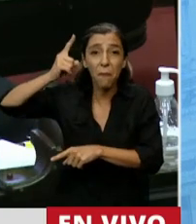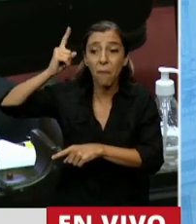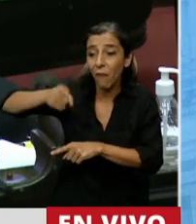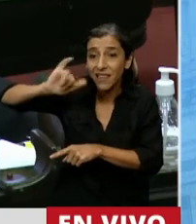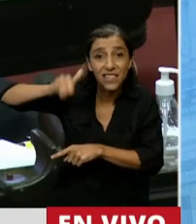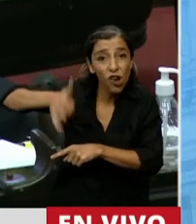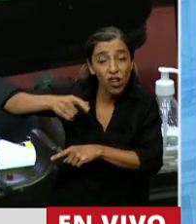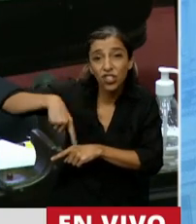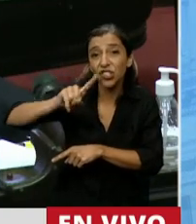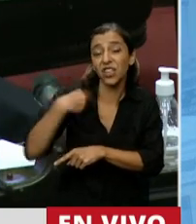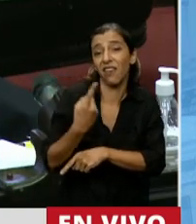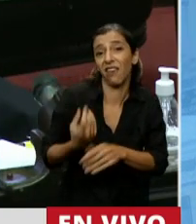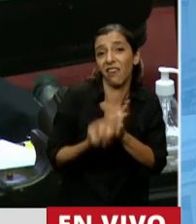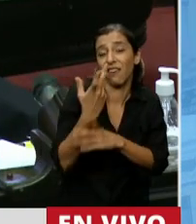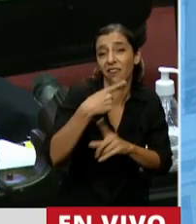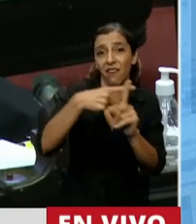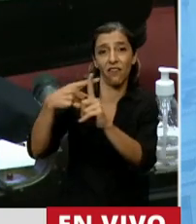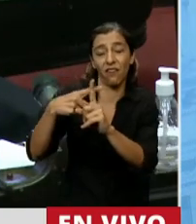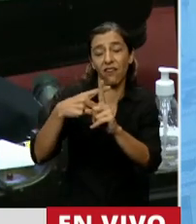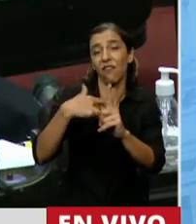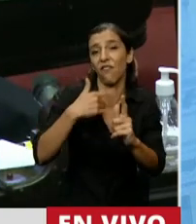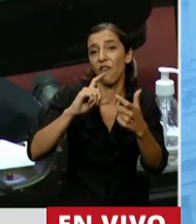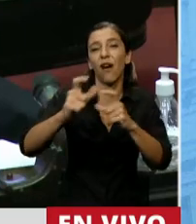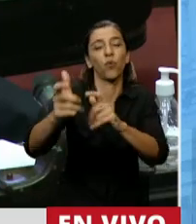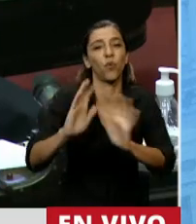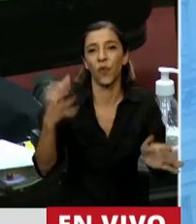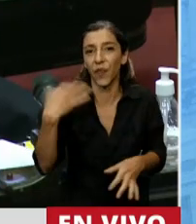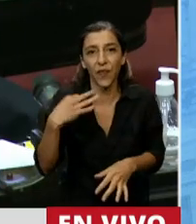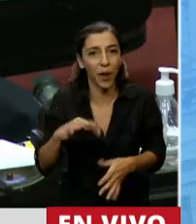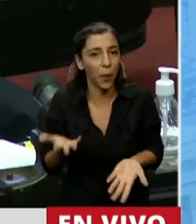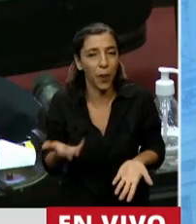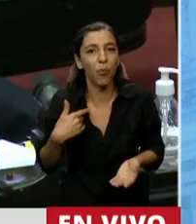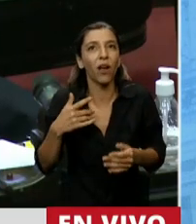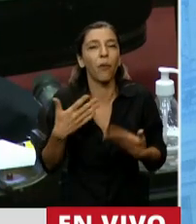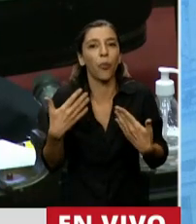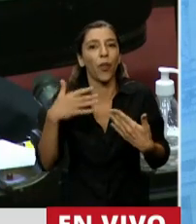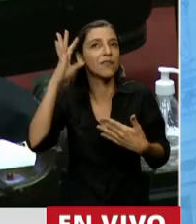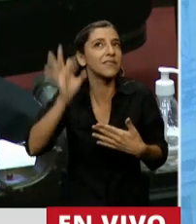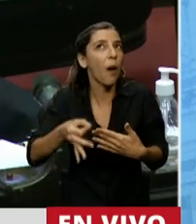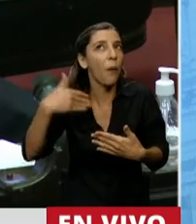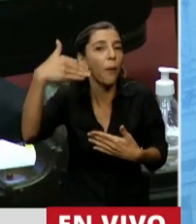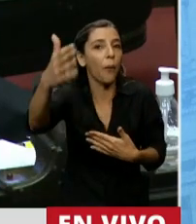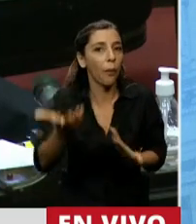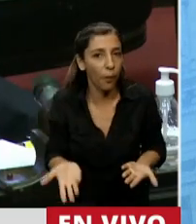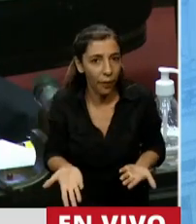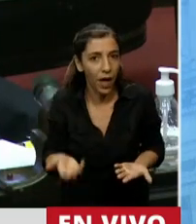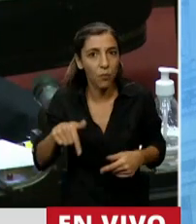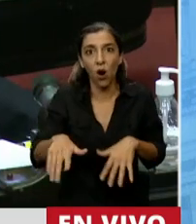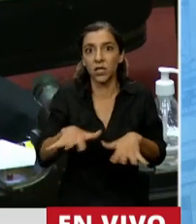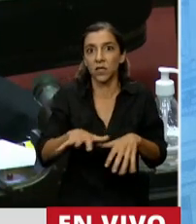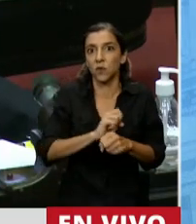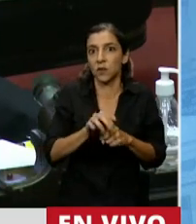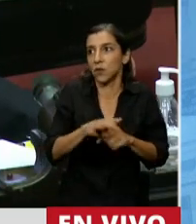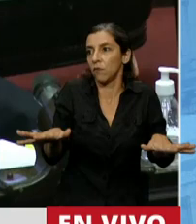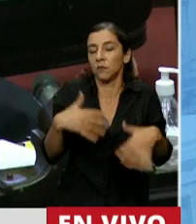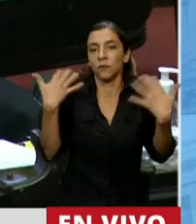qué? Porque le da previsibilidad, porque vivimos en un momento en donde hay una pandemia, en donde la incertidumbre es tremenda. Para colmo hay